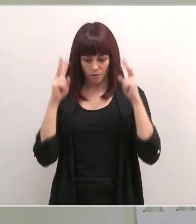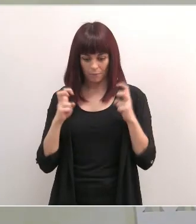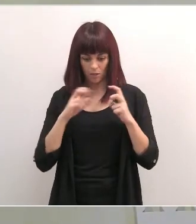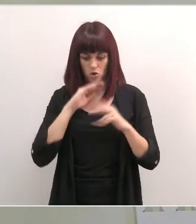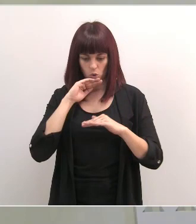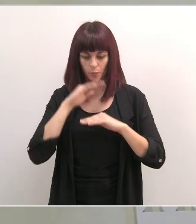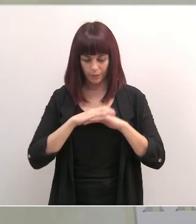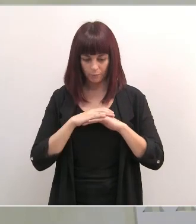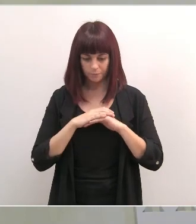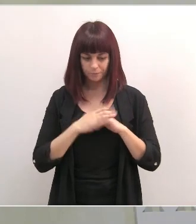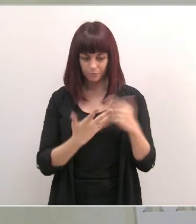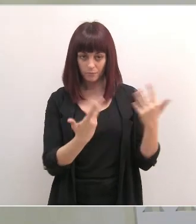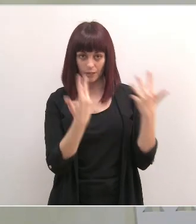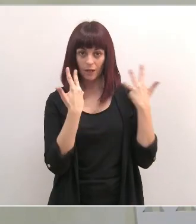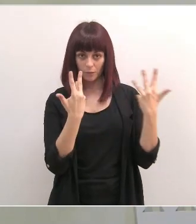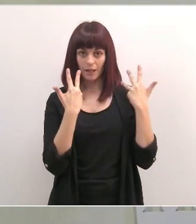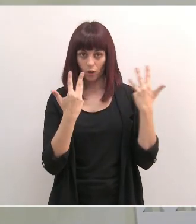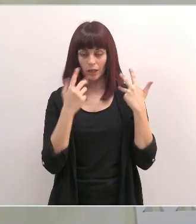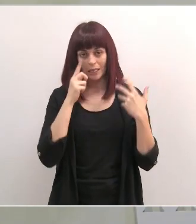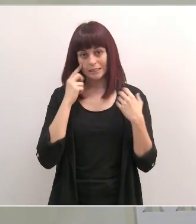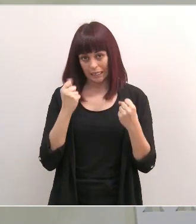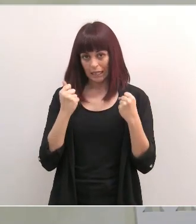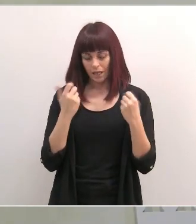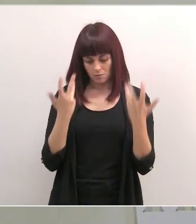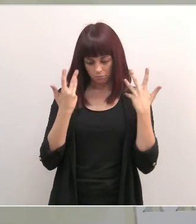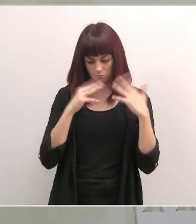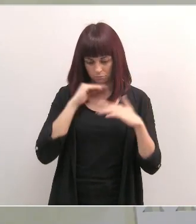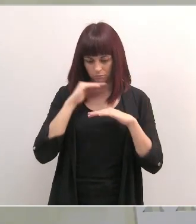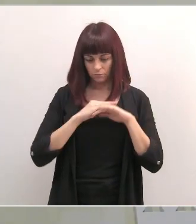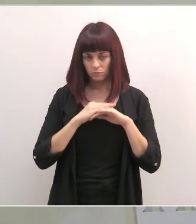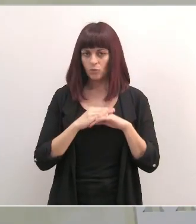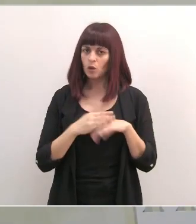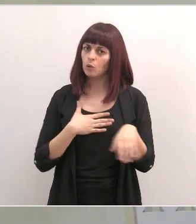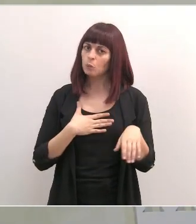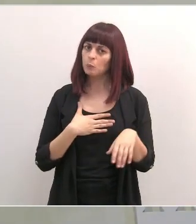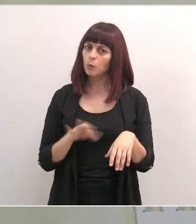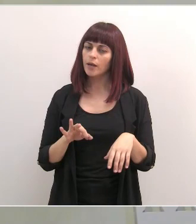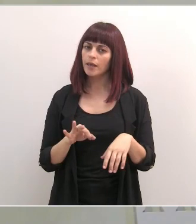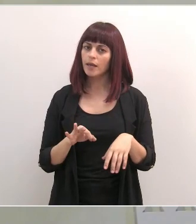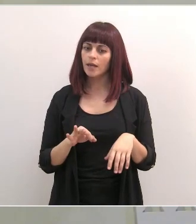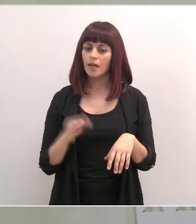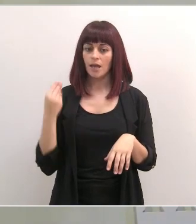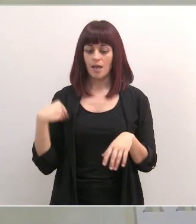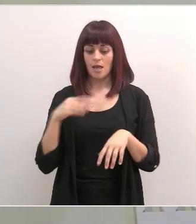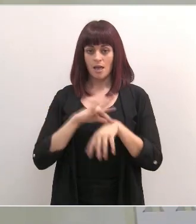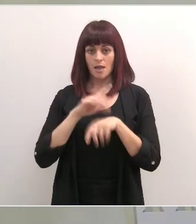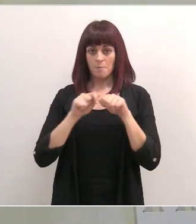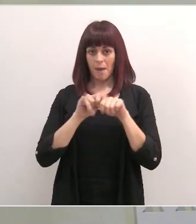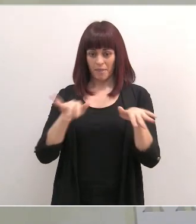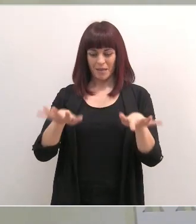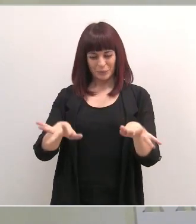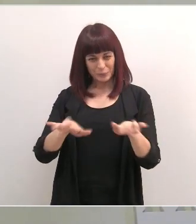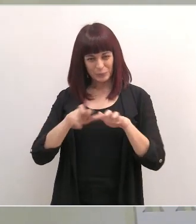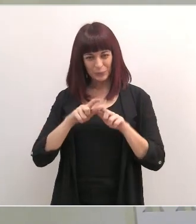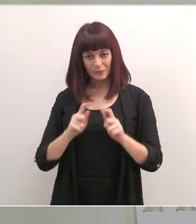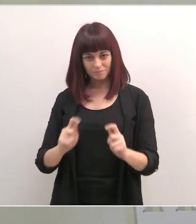caso a las recomendaciones de las autoridades sanitarias, probablemente seamos capaces de frenar esta pandemia como